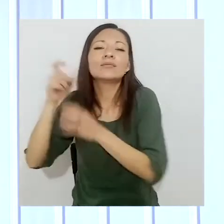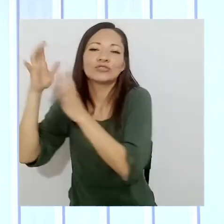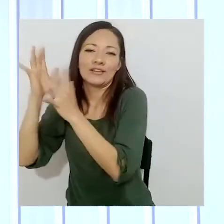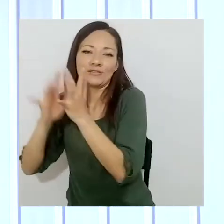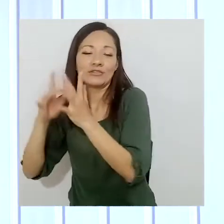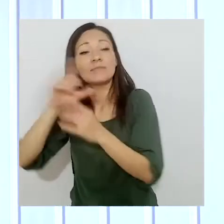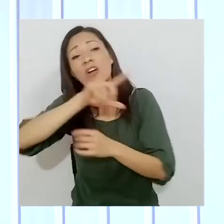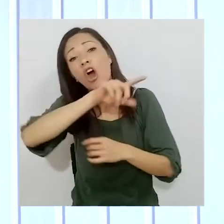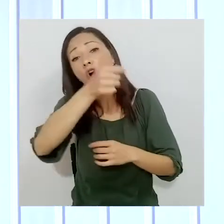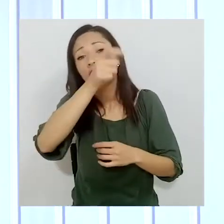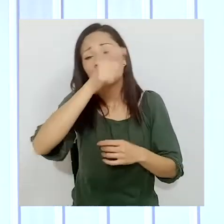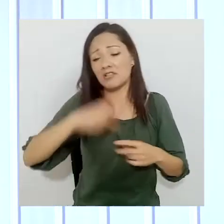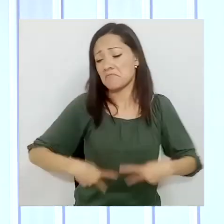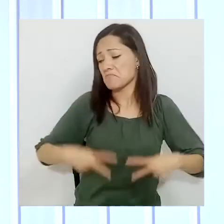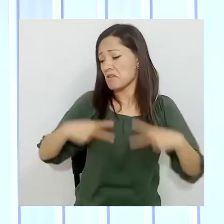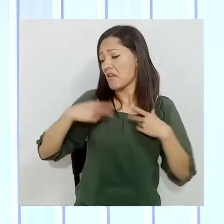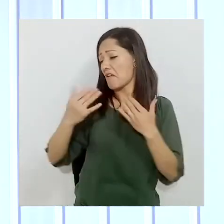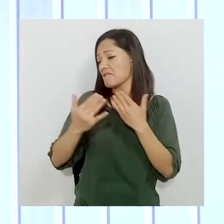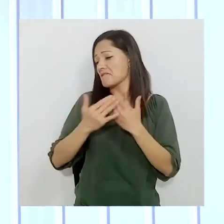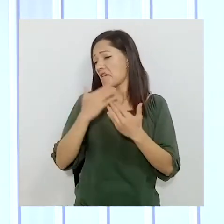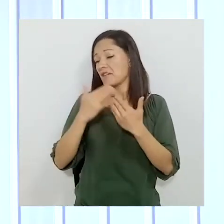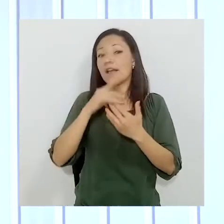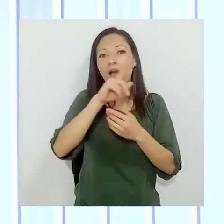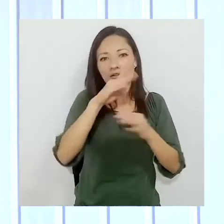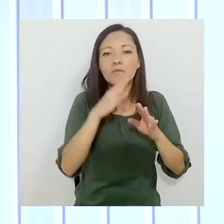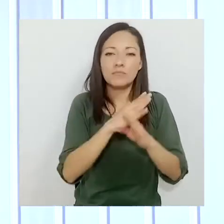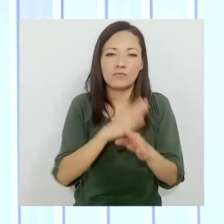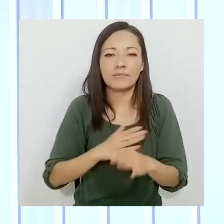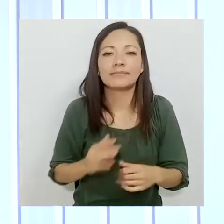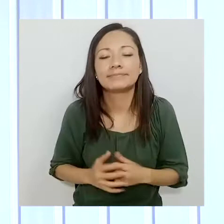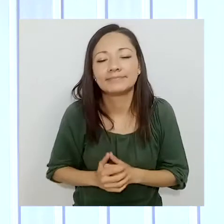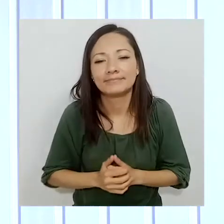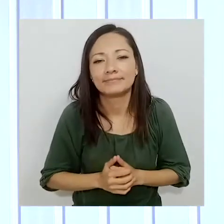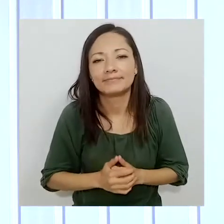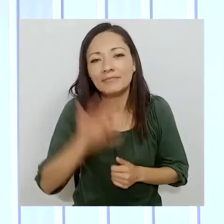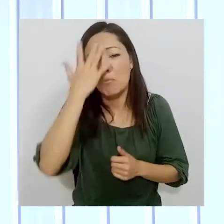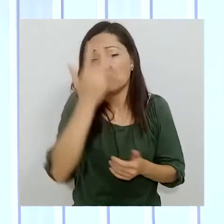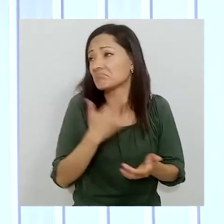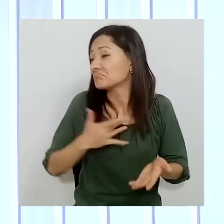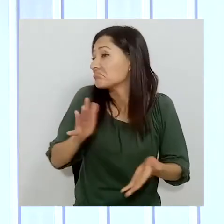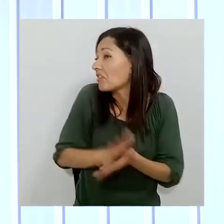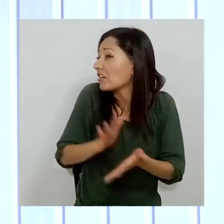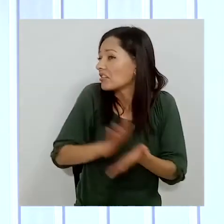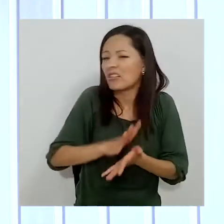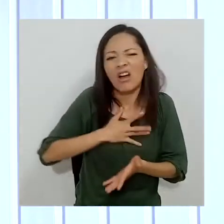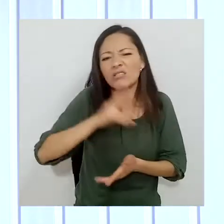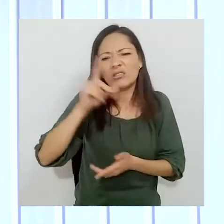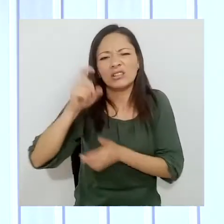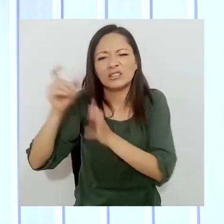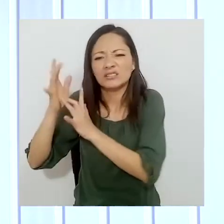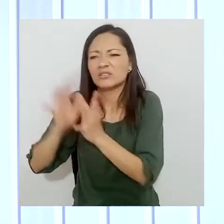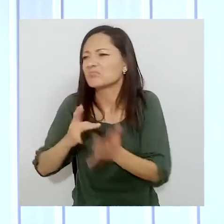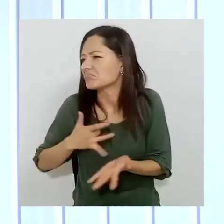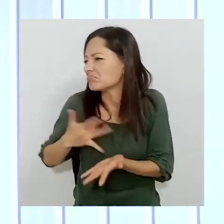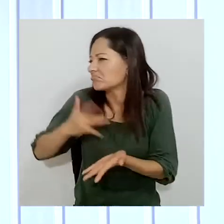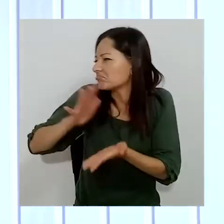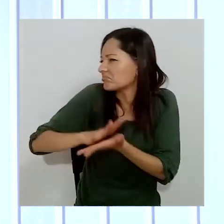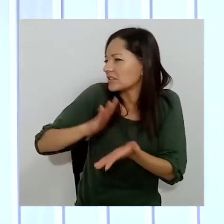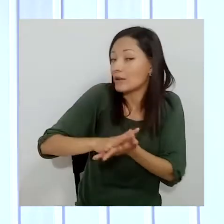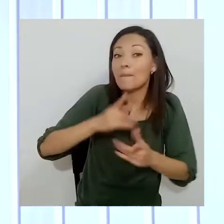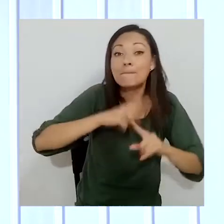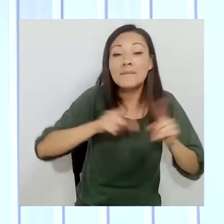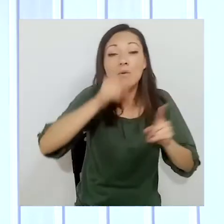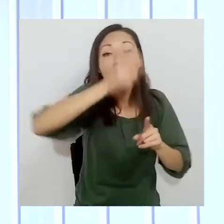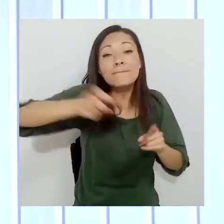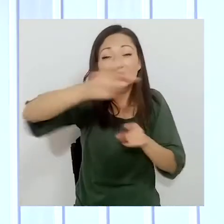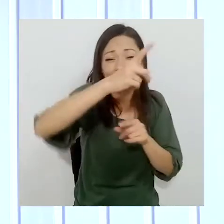y dice, bueno, Señor, ya no aguanto más, bienvenido. Señor, estoy derrotado. Bien, perfecto, eso